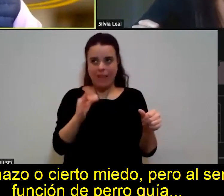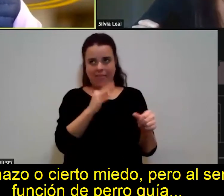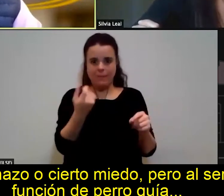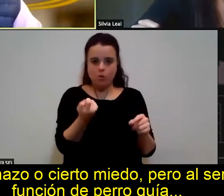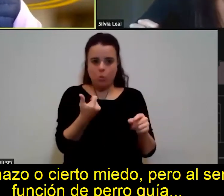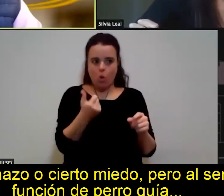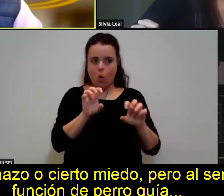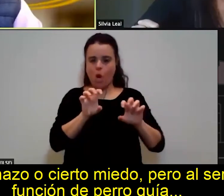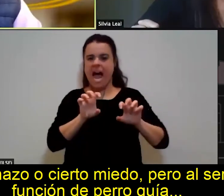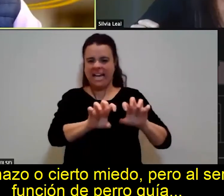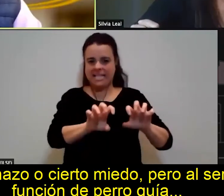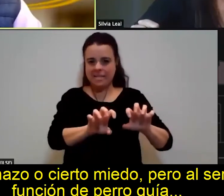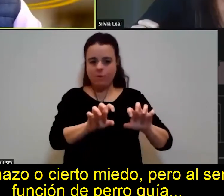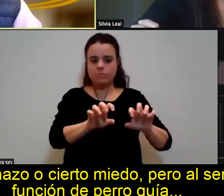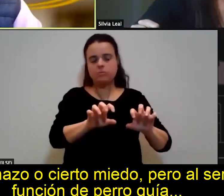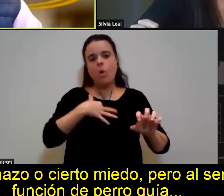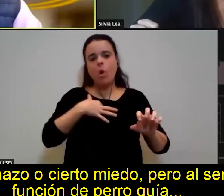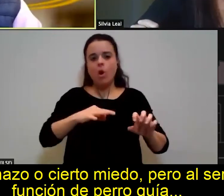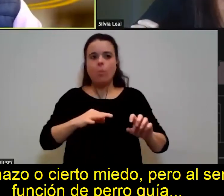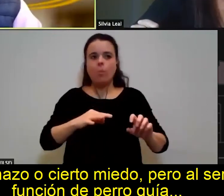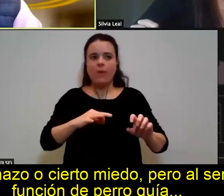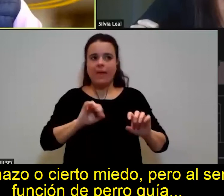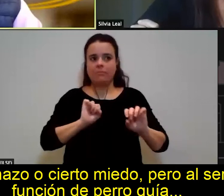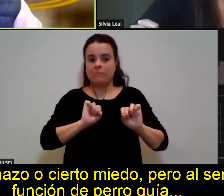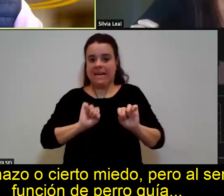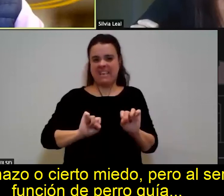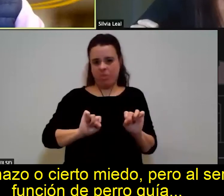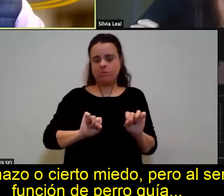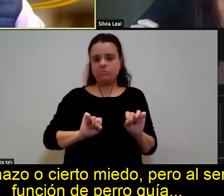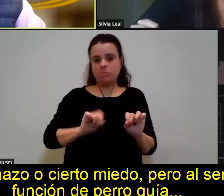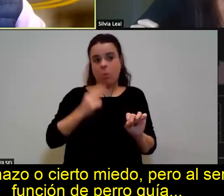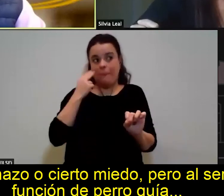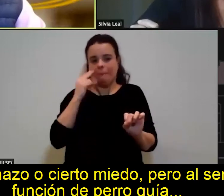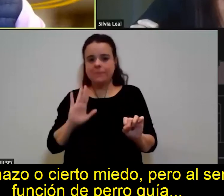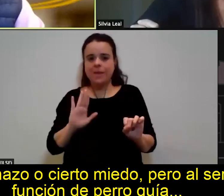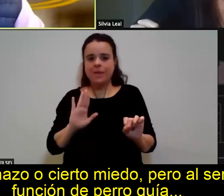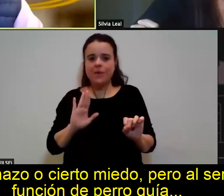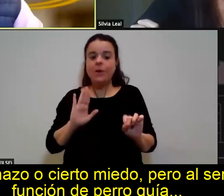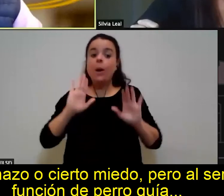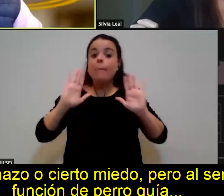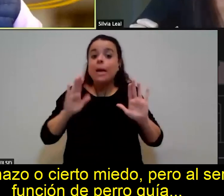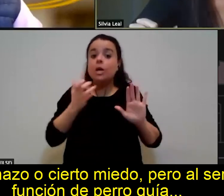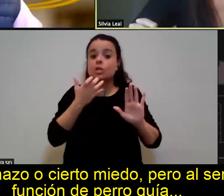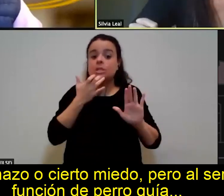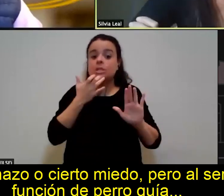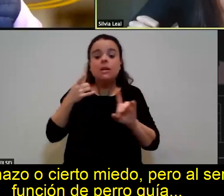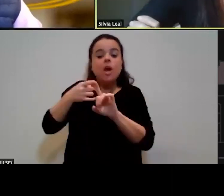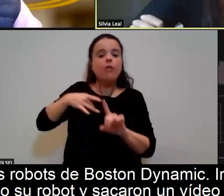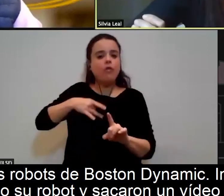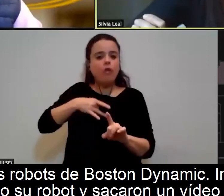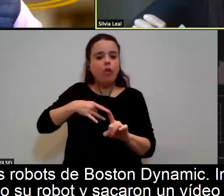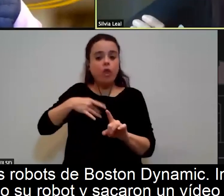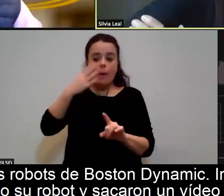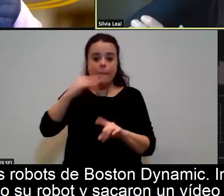generar cierto rechazo, cierto miedo, pero al ser un perro para función de perro guía. Claro,